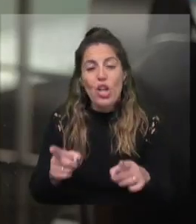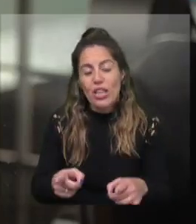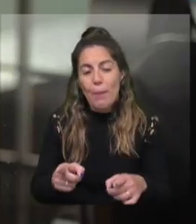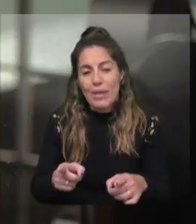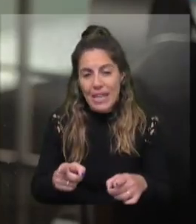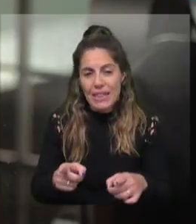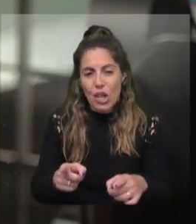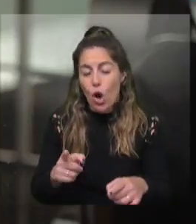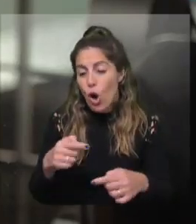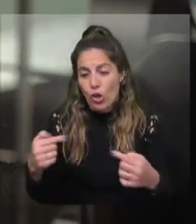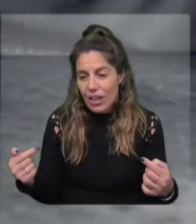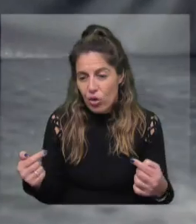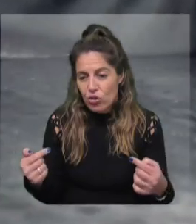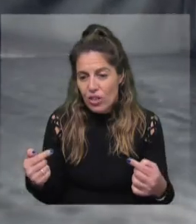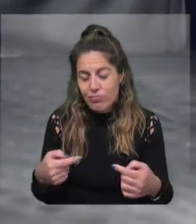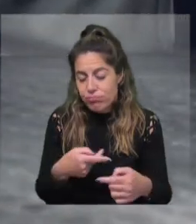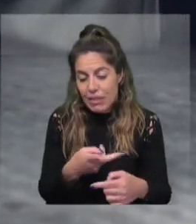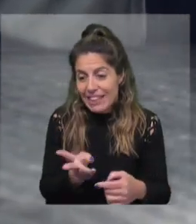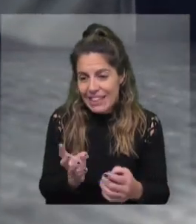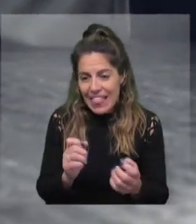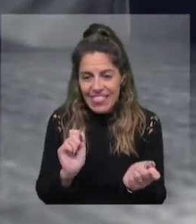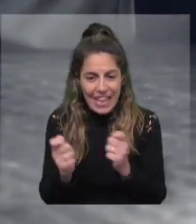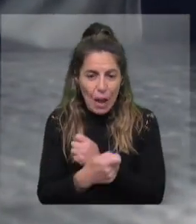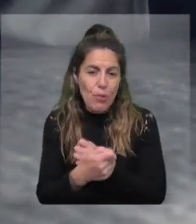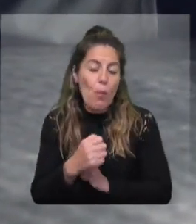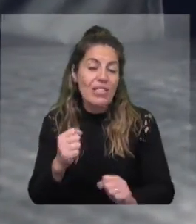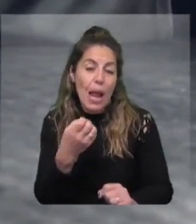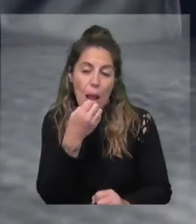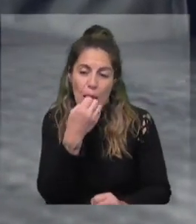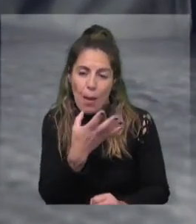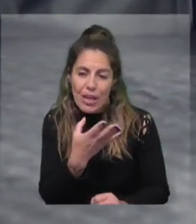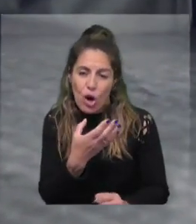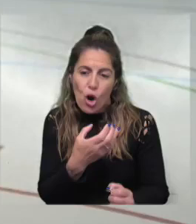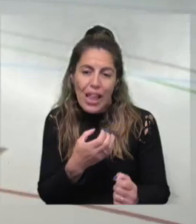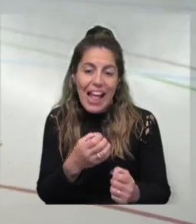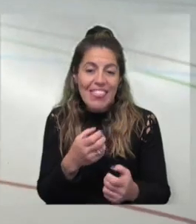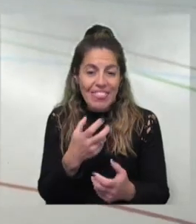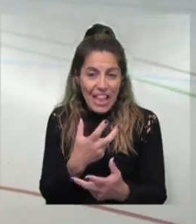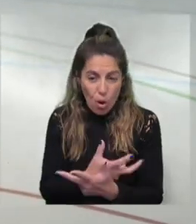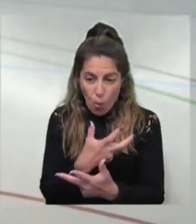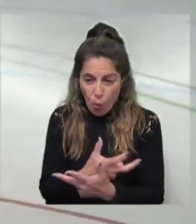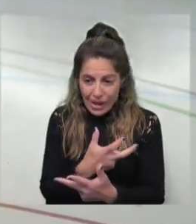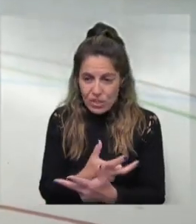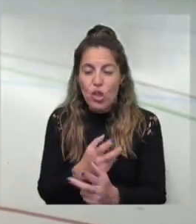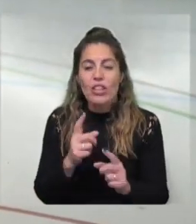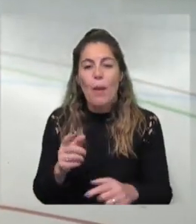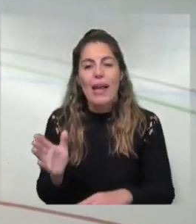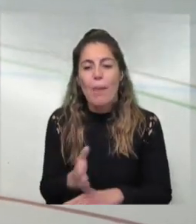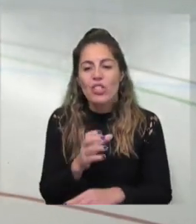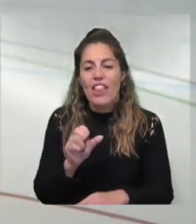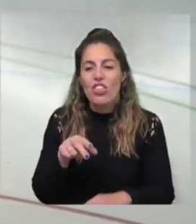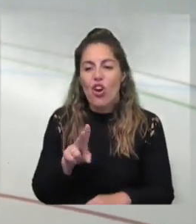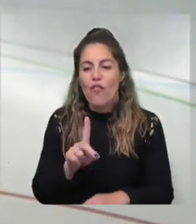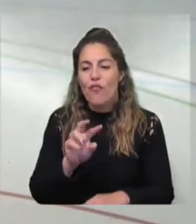ocurren otra cantidad de cambios. Por ejemplo, puede ser la mejora de la densidad de los huesos, también que es la producción de endorfinas,